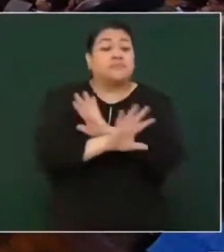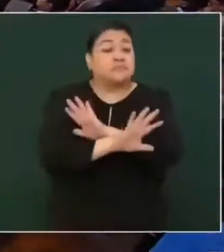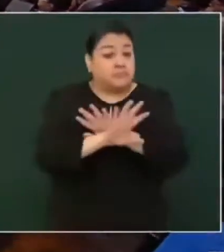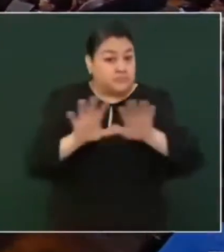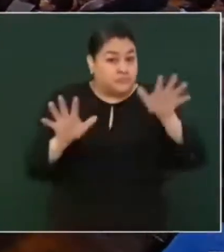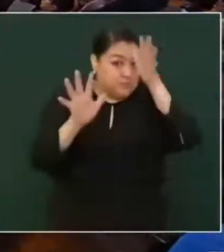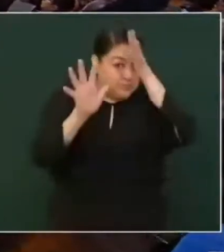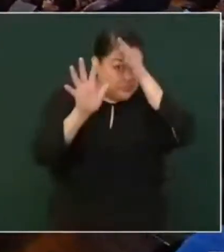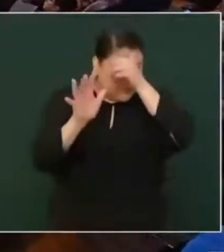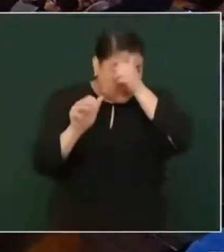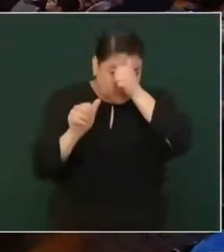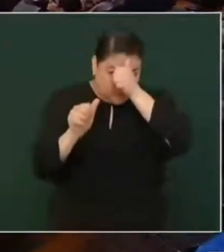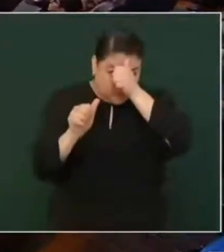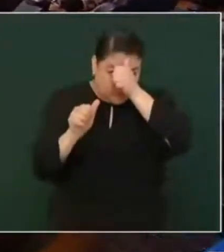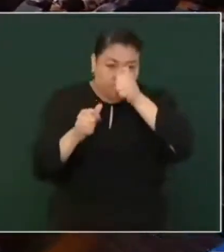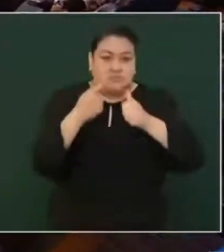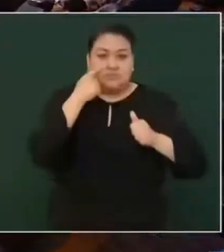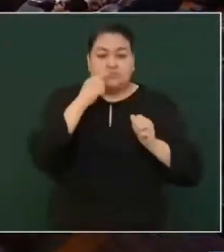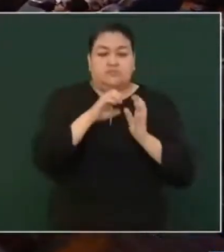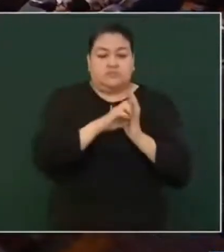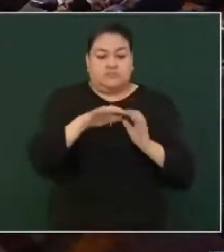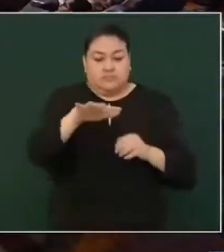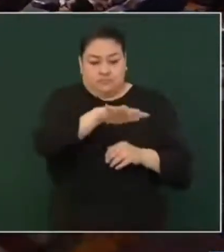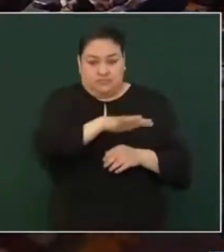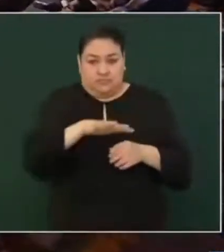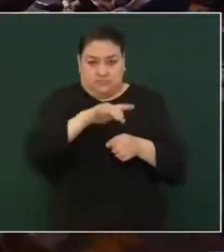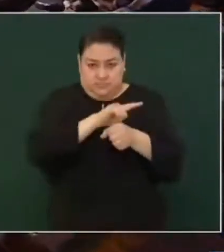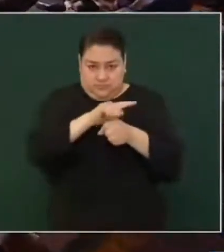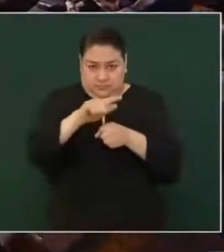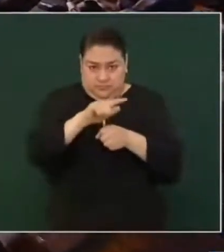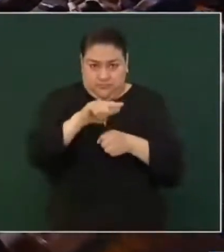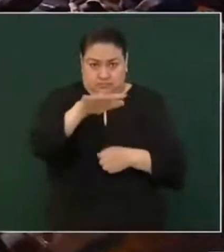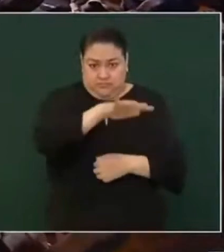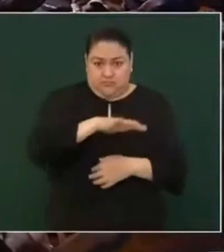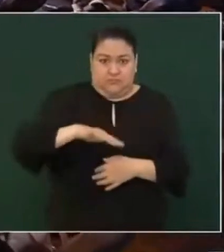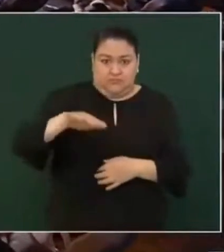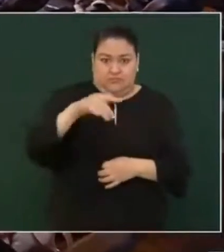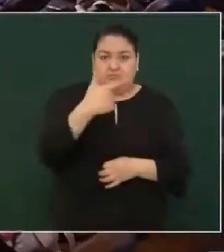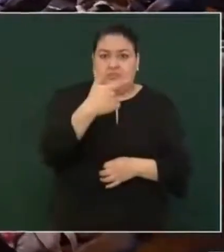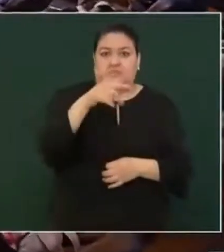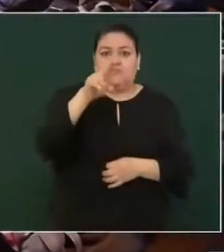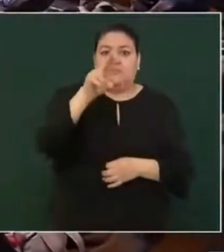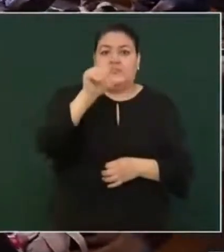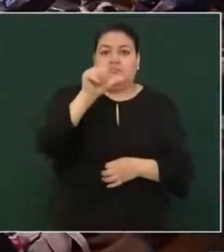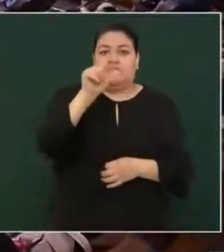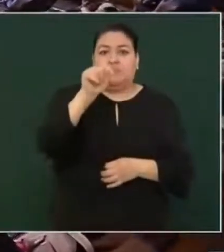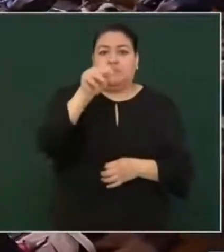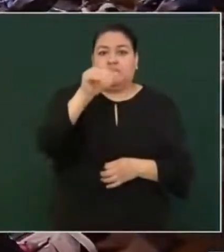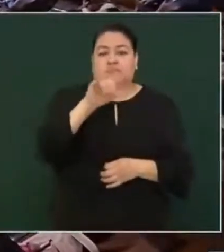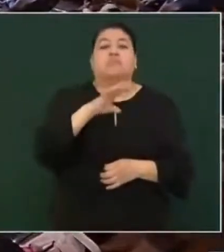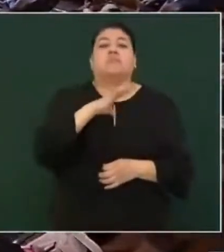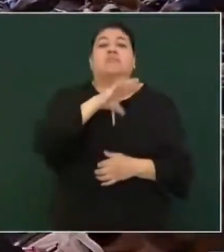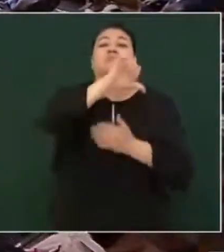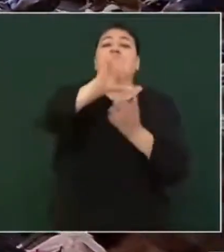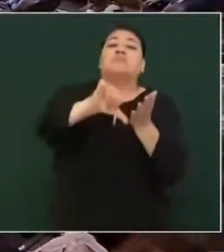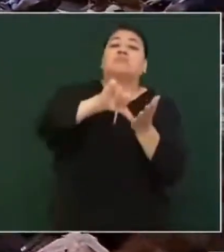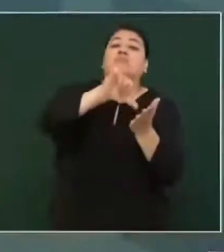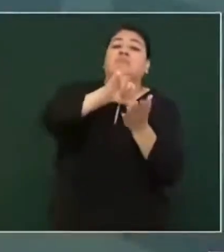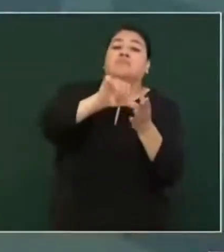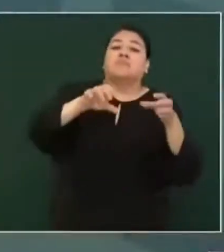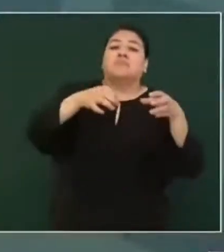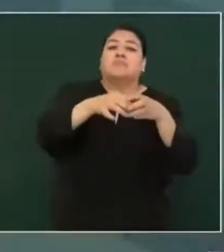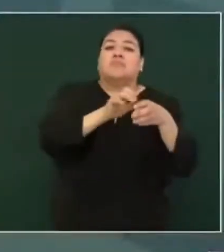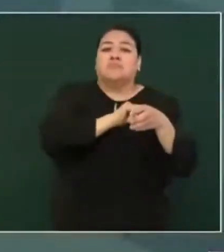acordó de que en Guatemala va a haber un centro especial con este propósito